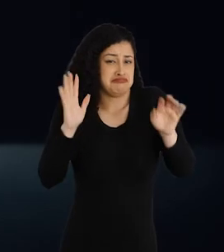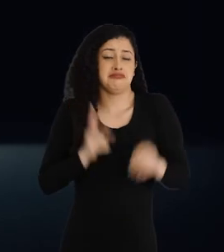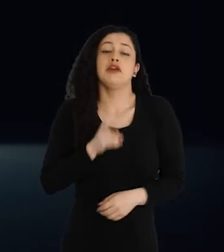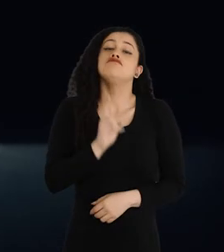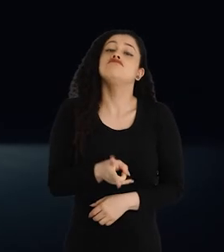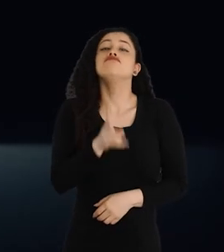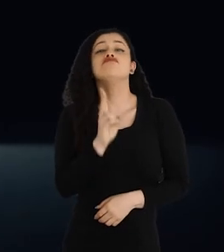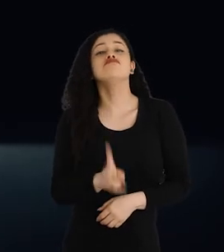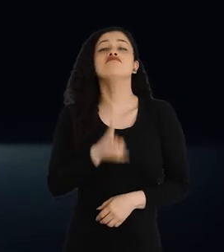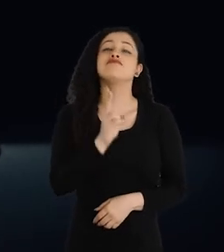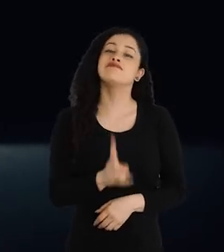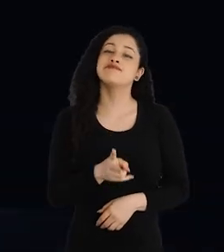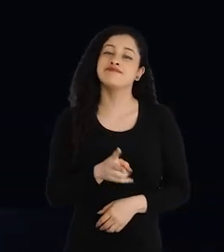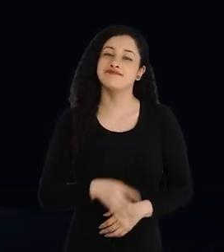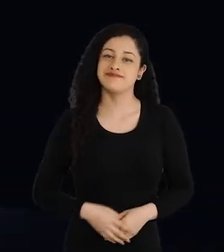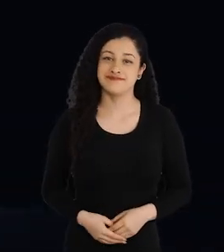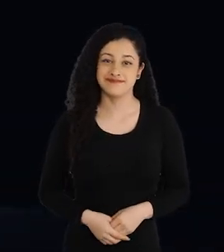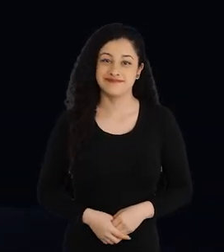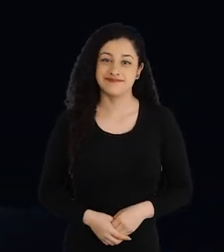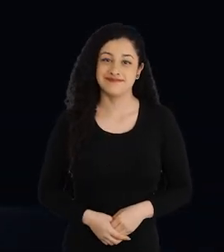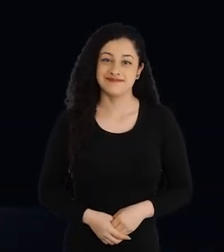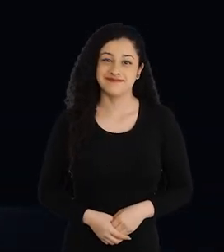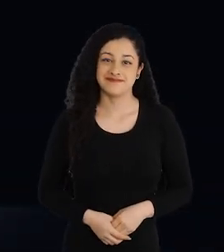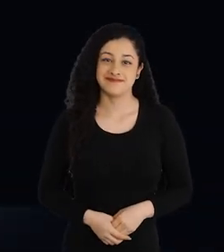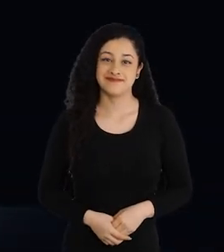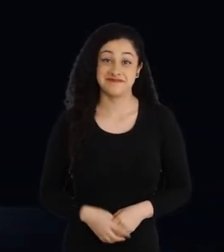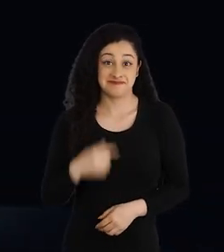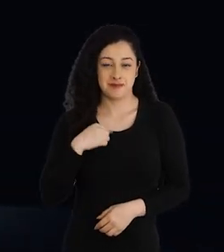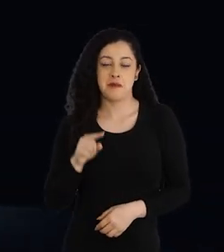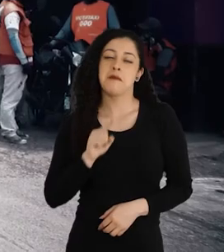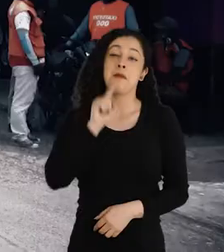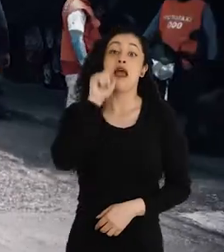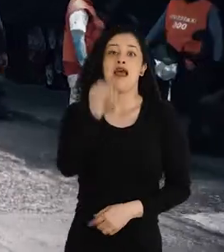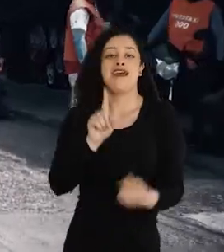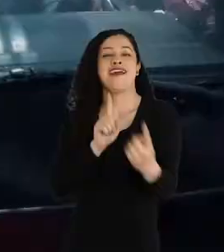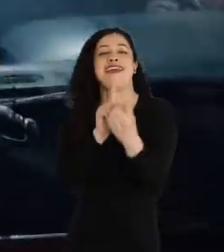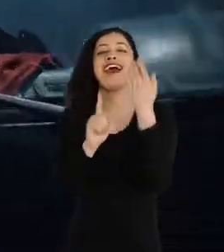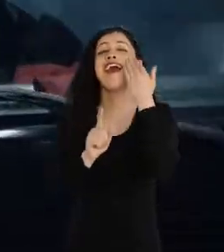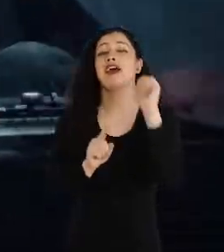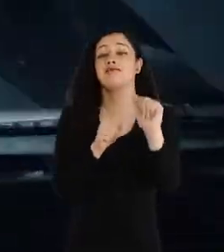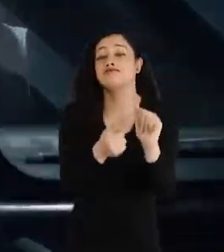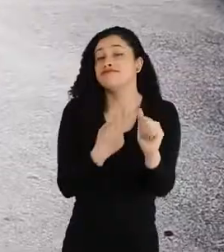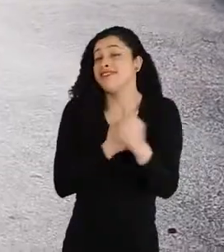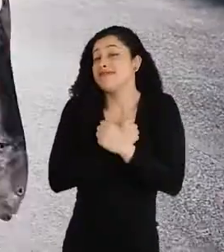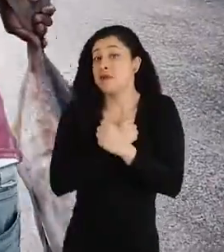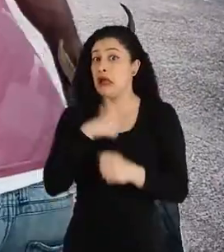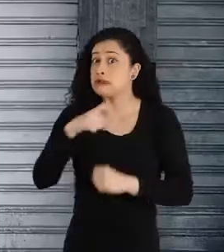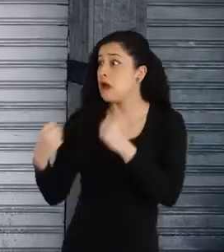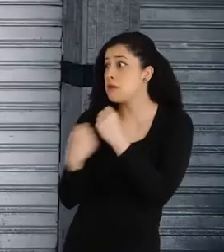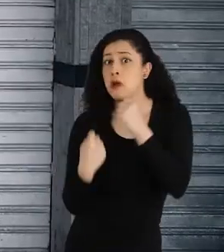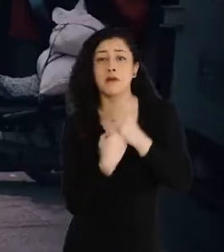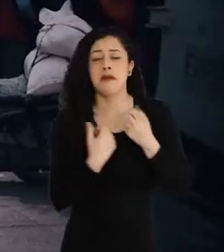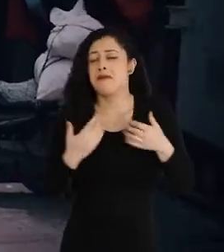pasa al lado de un poste, te toca una nube de algodón. En este momento me dirijo a encontrarme con ella y no debería necesitar ayuda. En la realidad